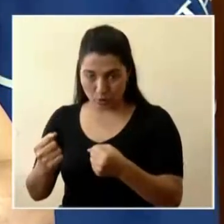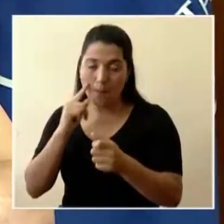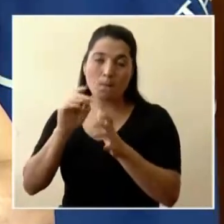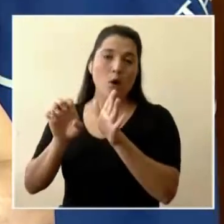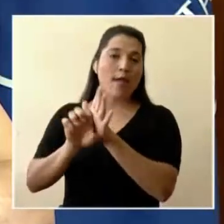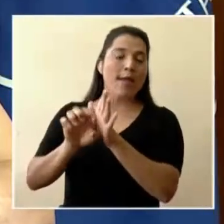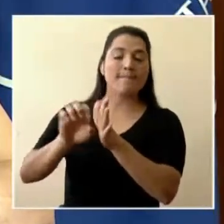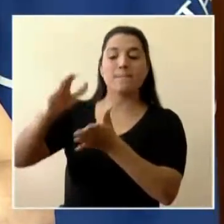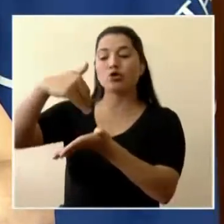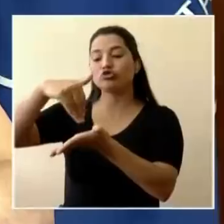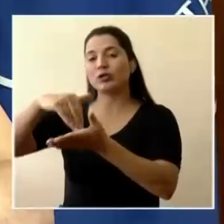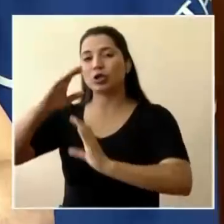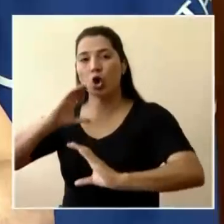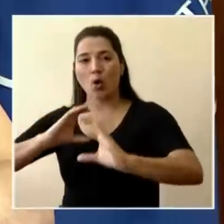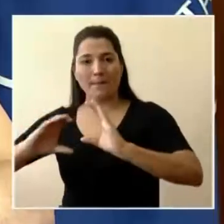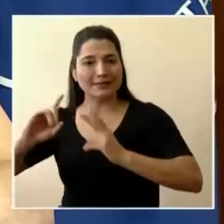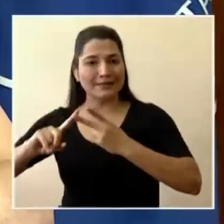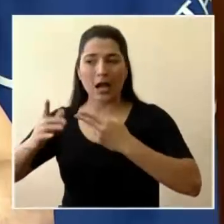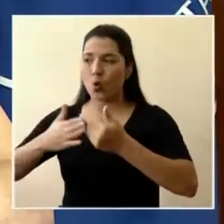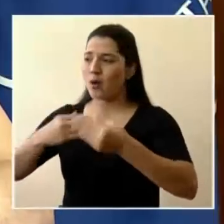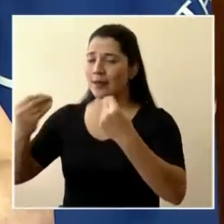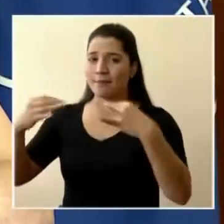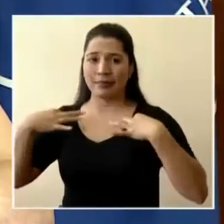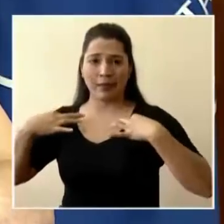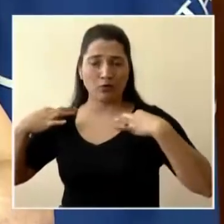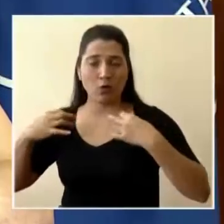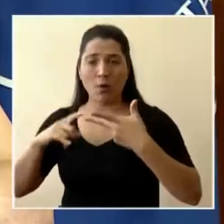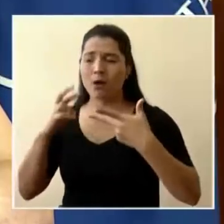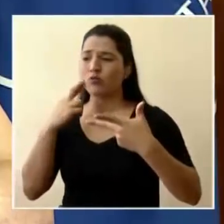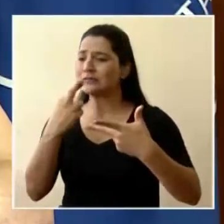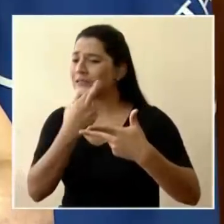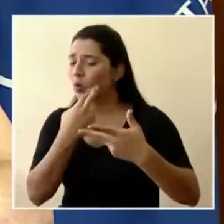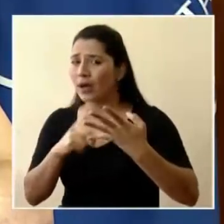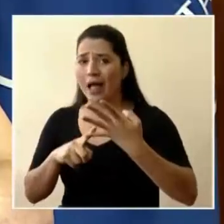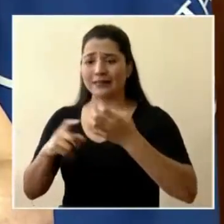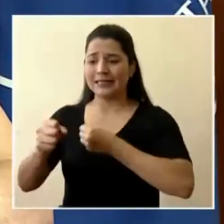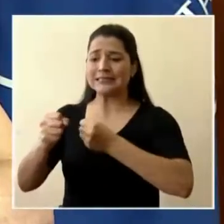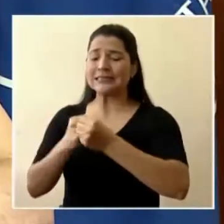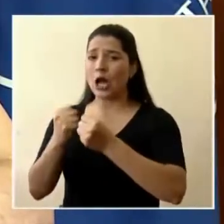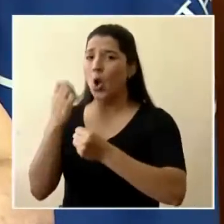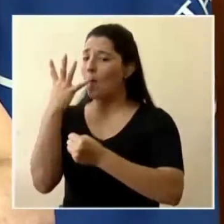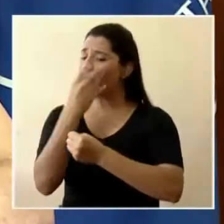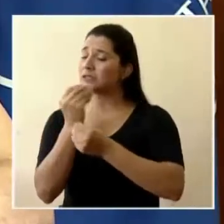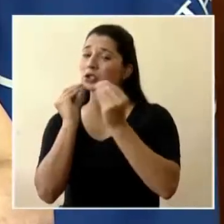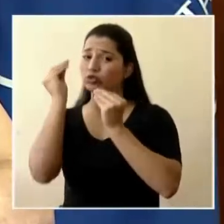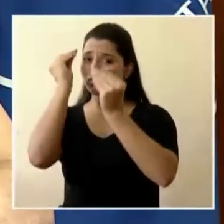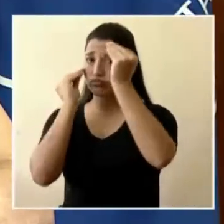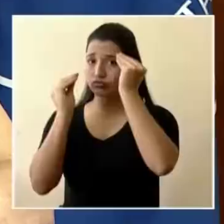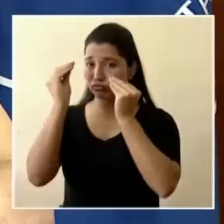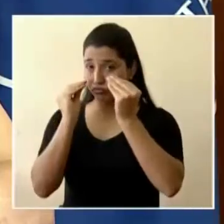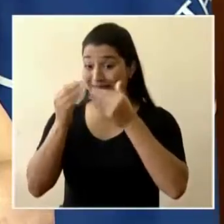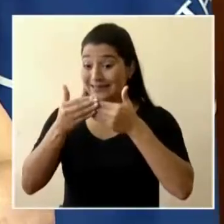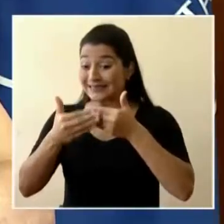comerciales, tiendas de todo tipo, restaurantes, salones de belleza, a partir de las 7 de la noche entre